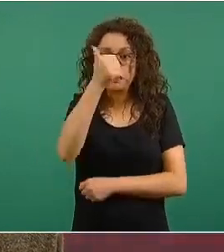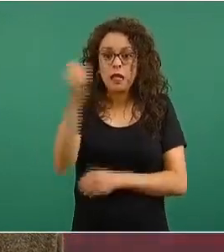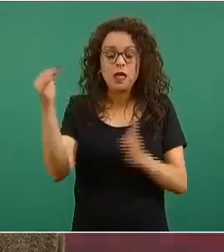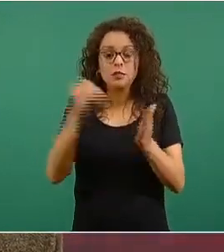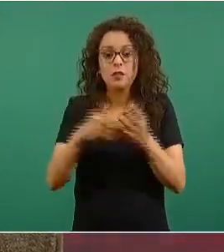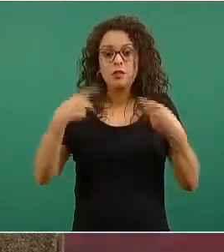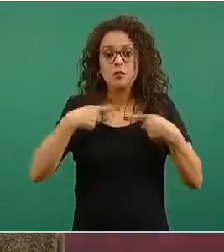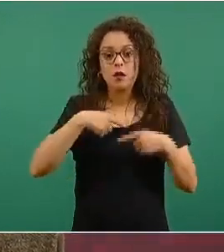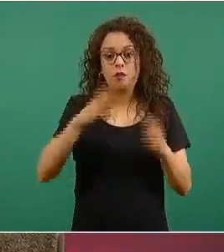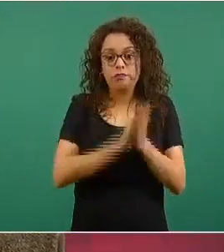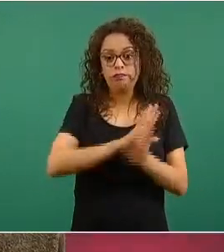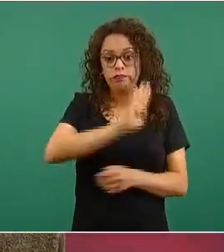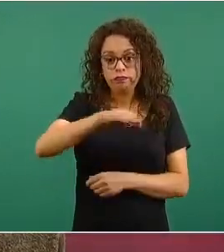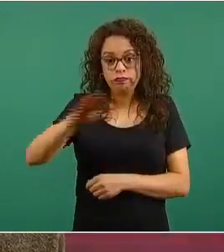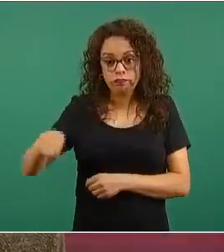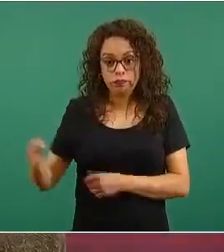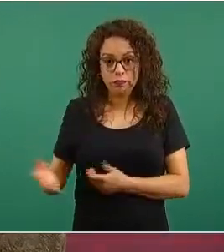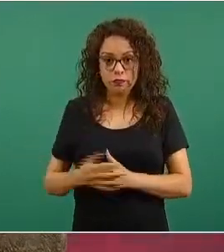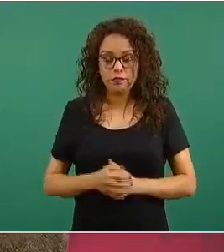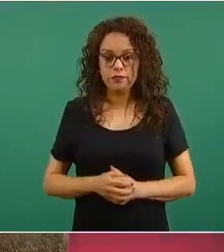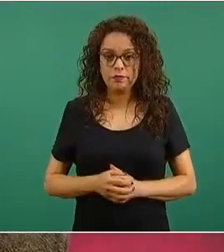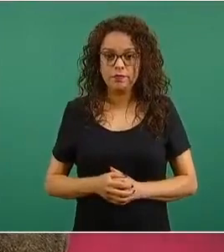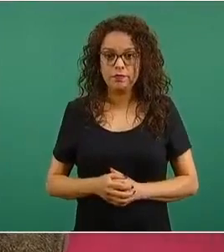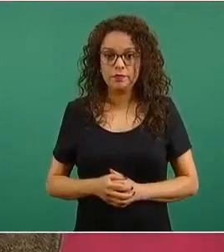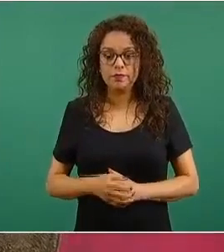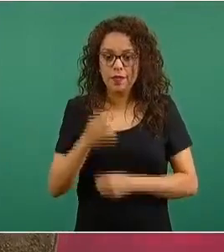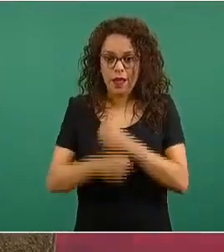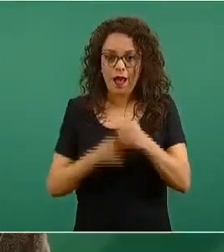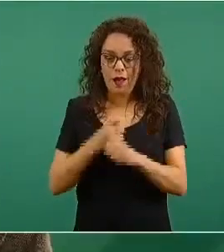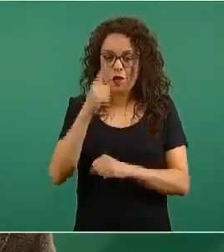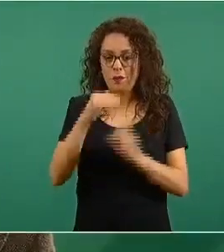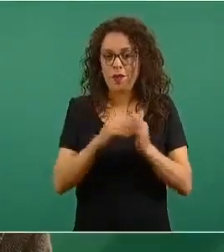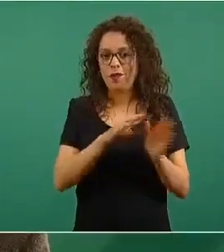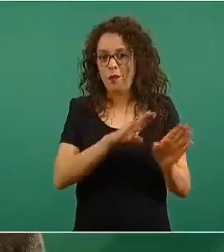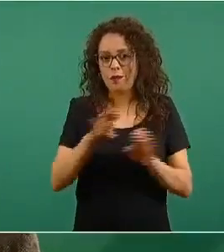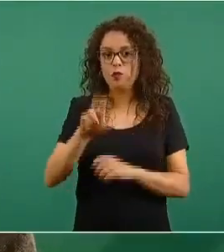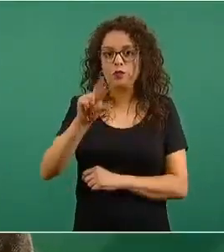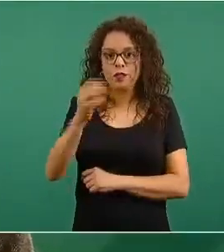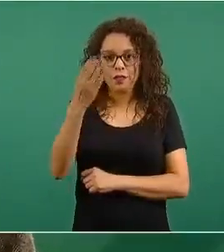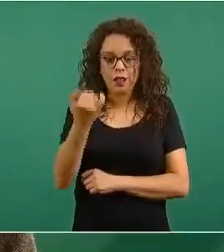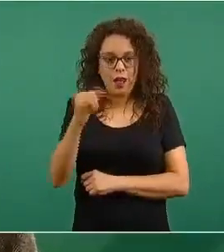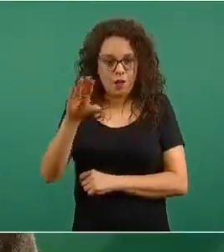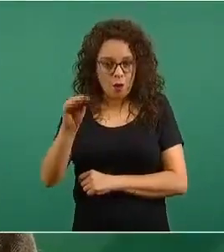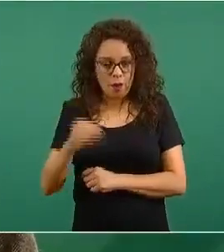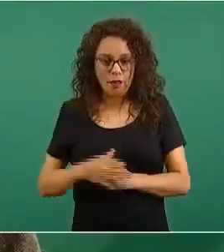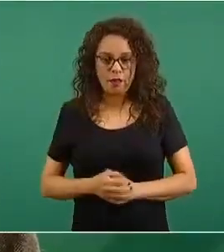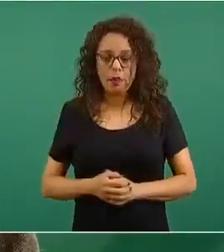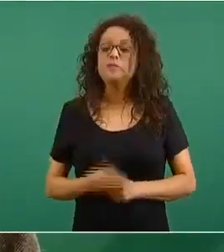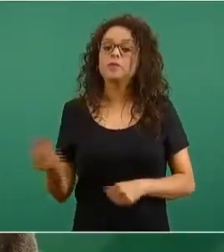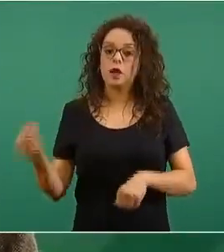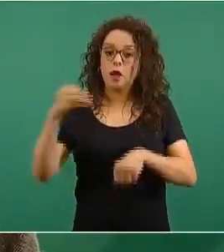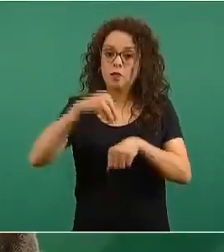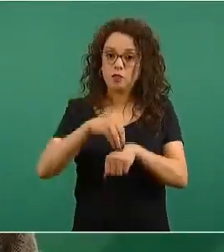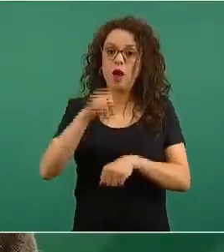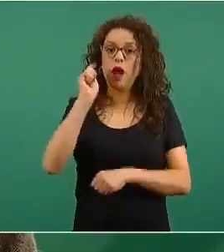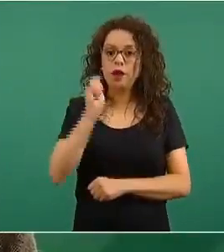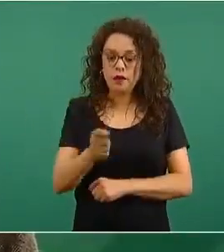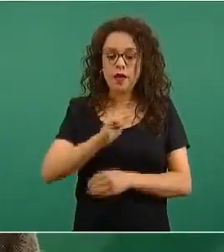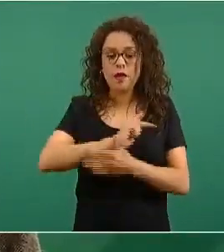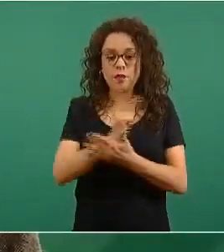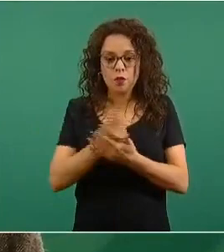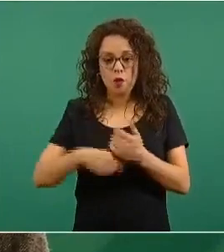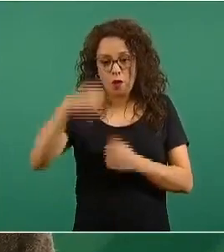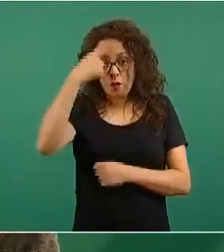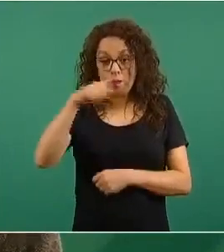defunciones, 1989-90, se implementó un operativo especial de recuperación de